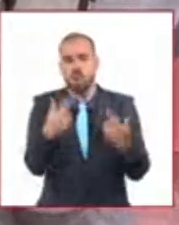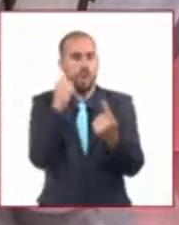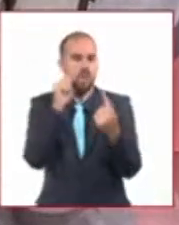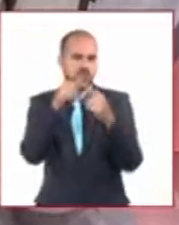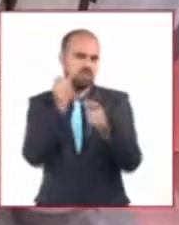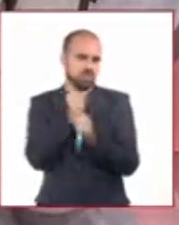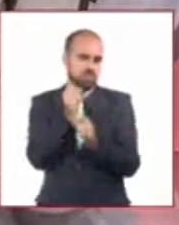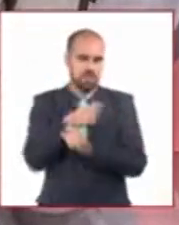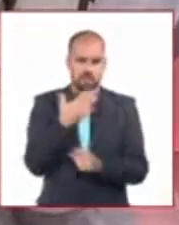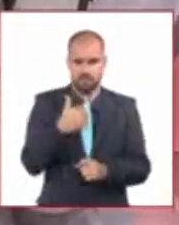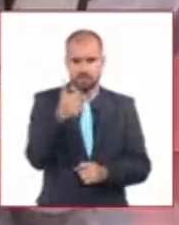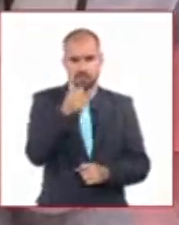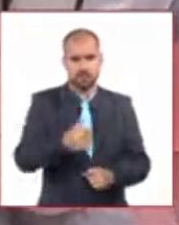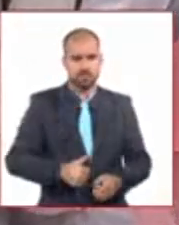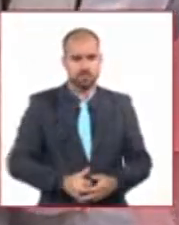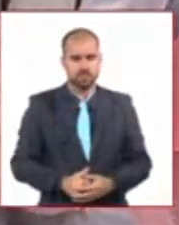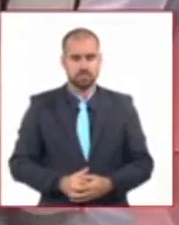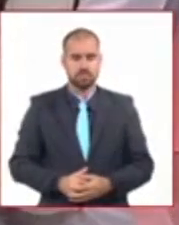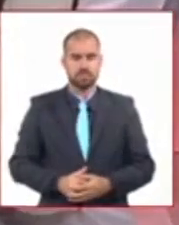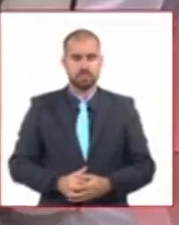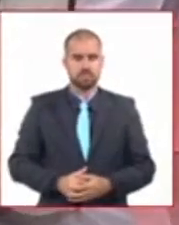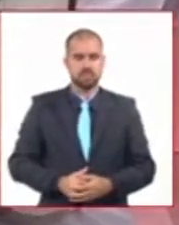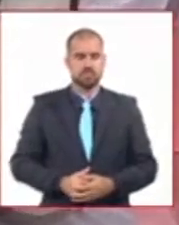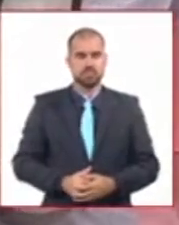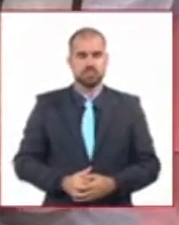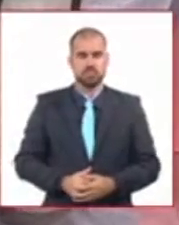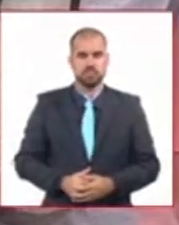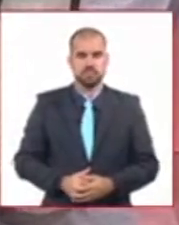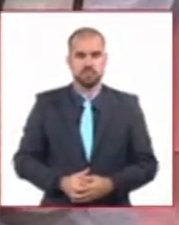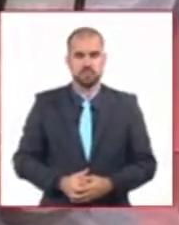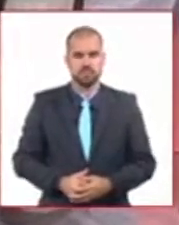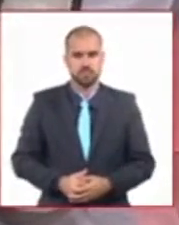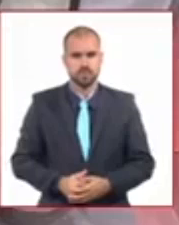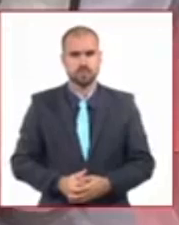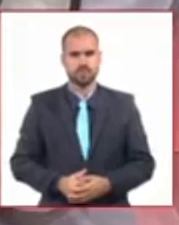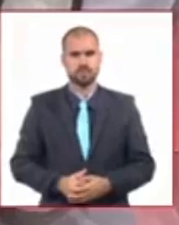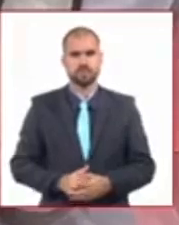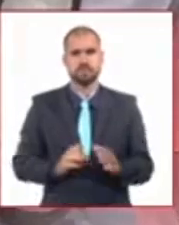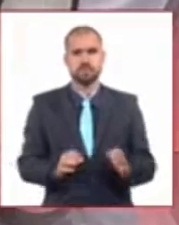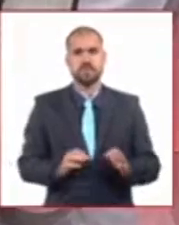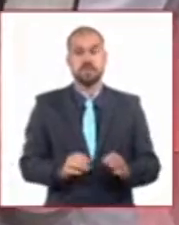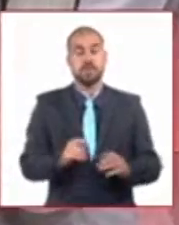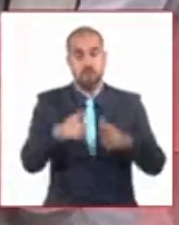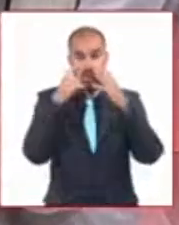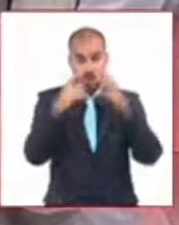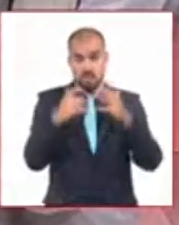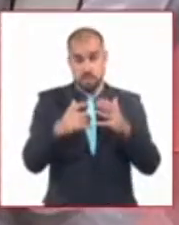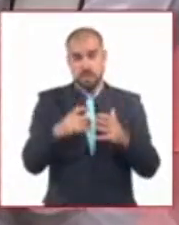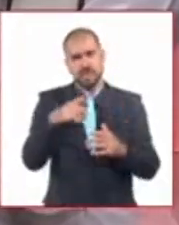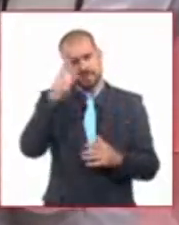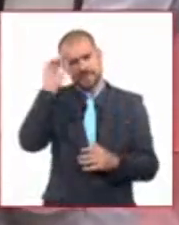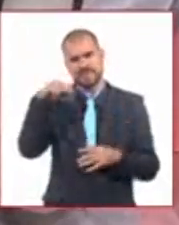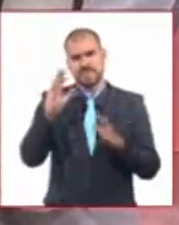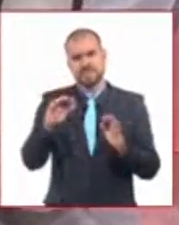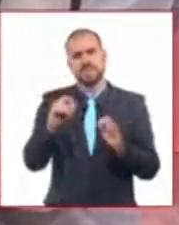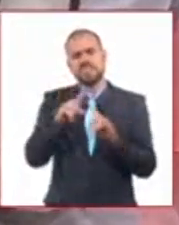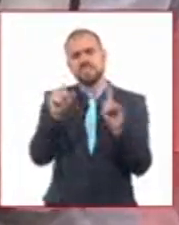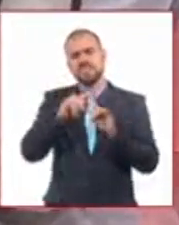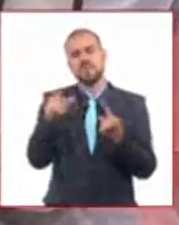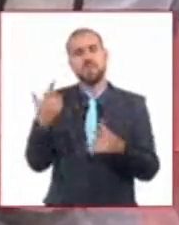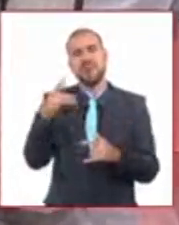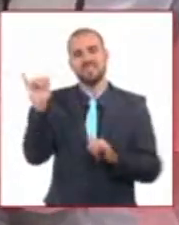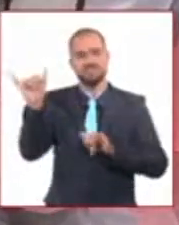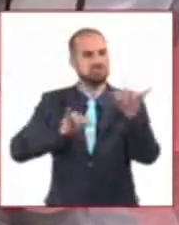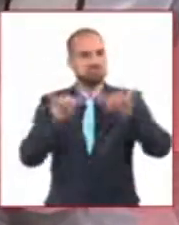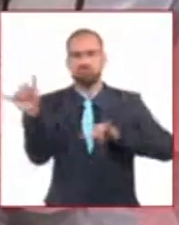una región que tiene un punto importantísimo en la agenda con eeuu que es el tema migratorio que no lo puede